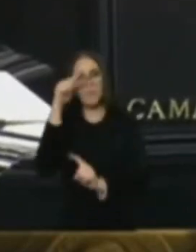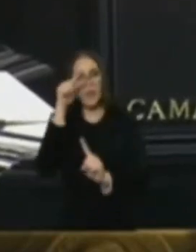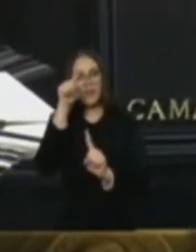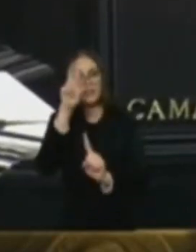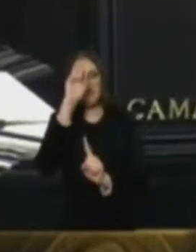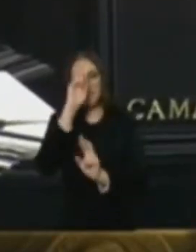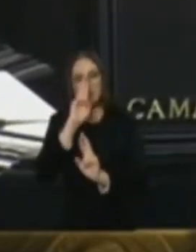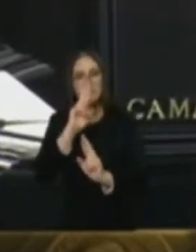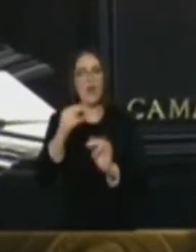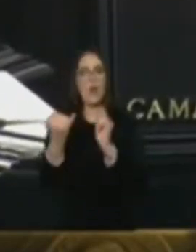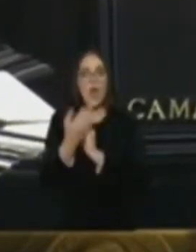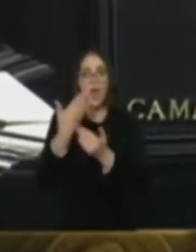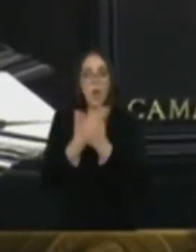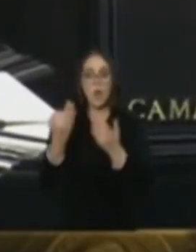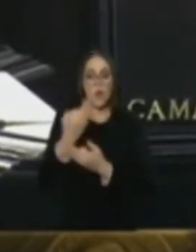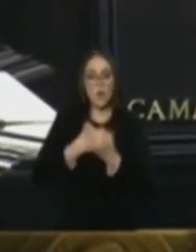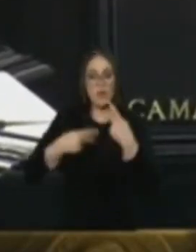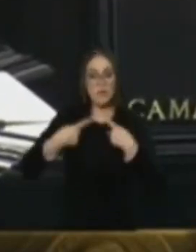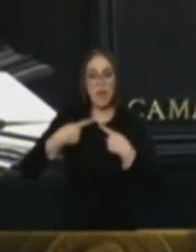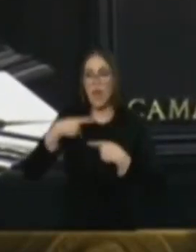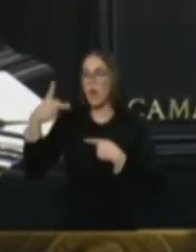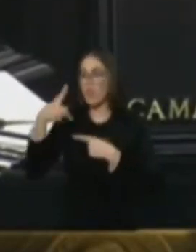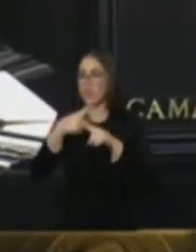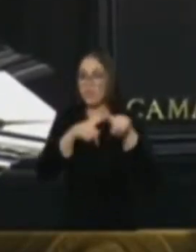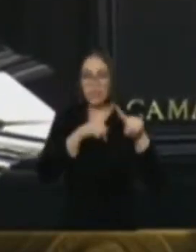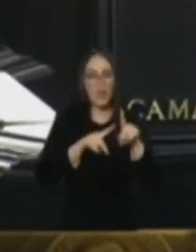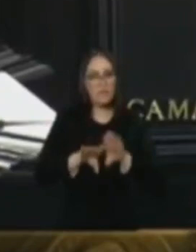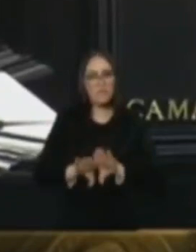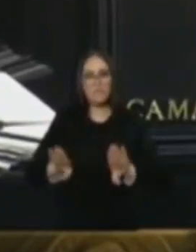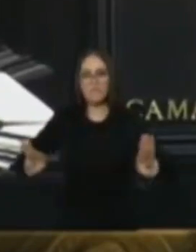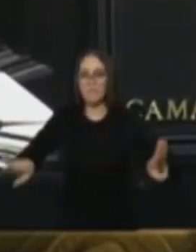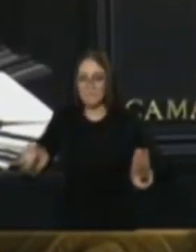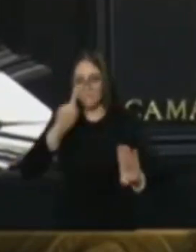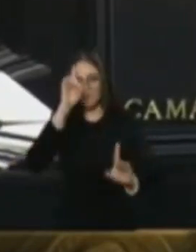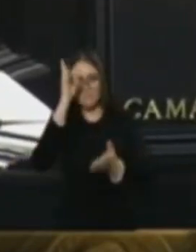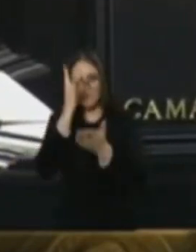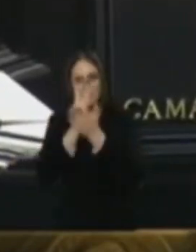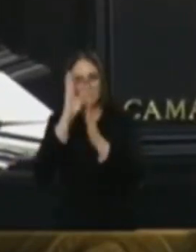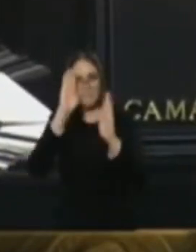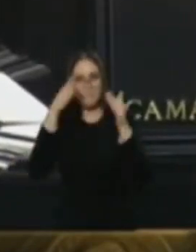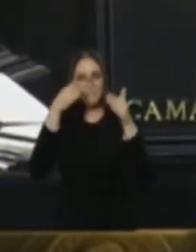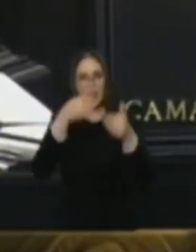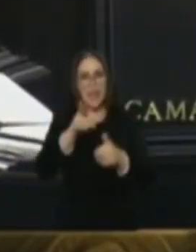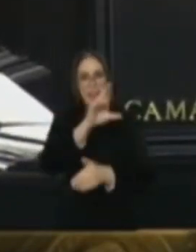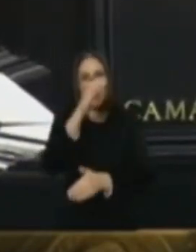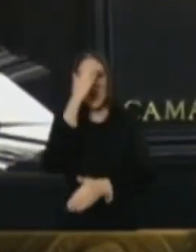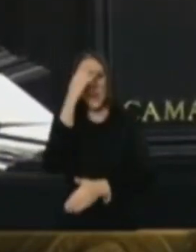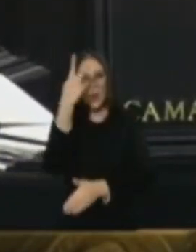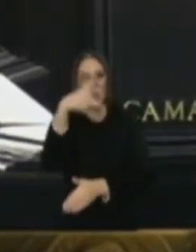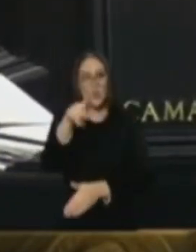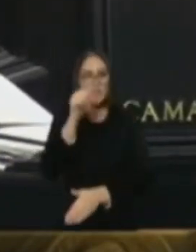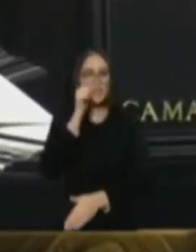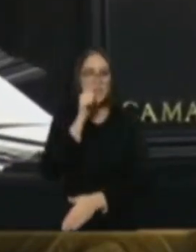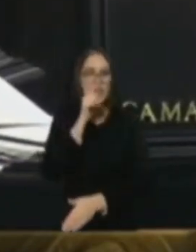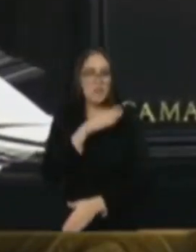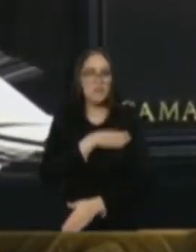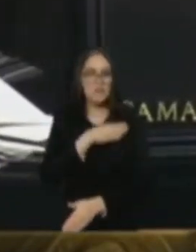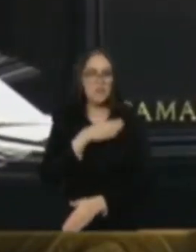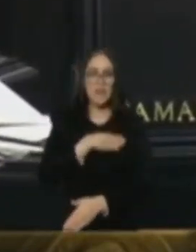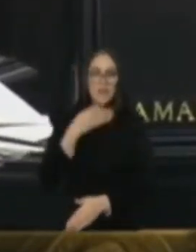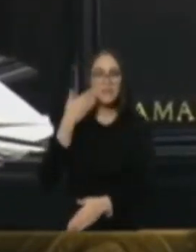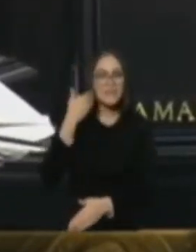aquí presentes dejamos a un lado las diferencias para reconocerte, para enaltecer tu simpatía y tu empatía